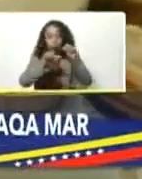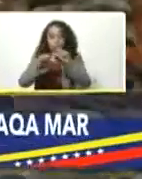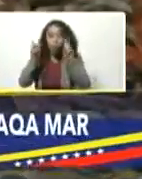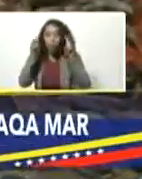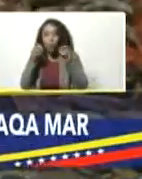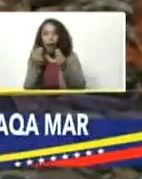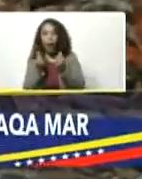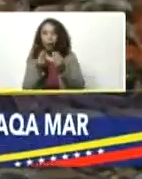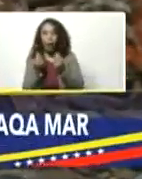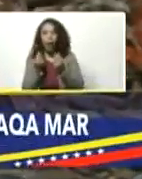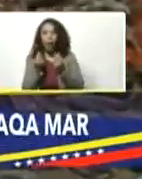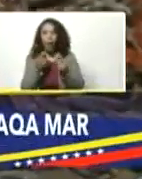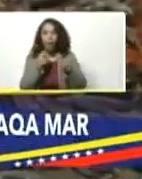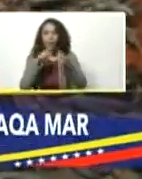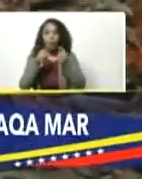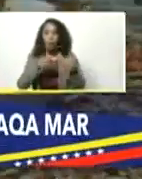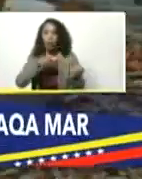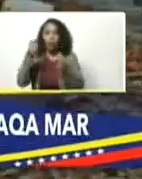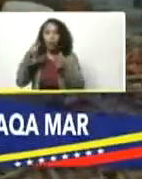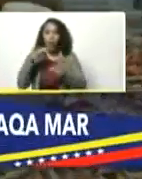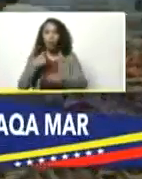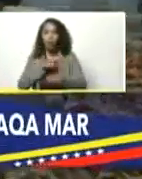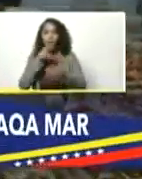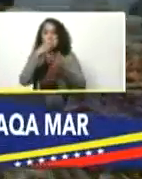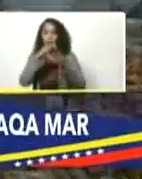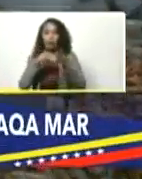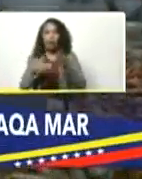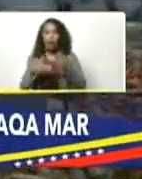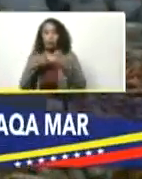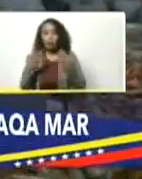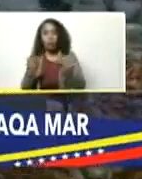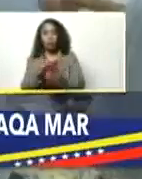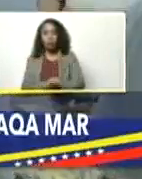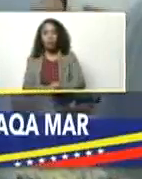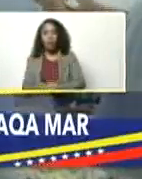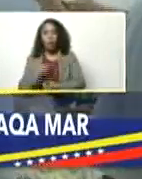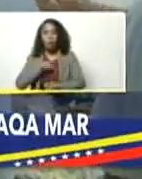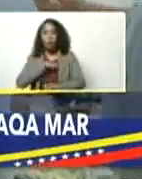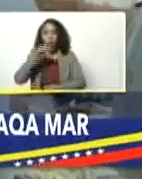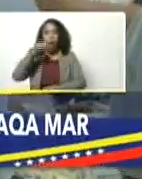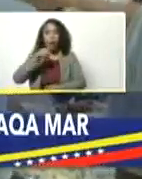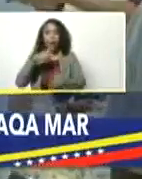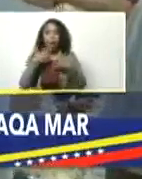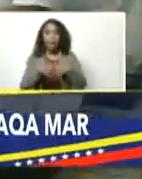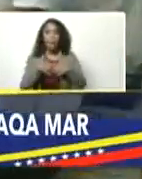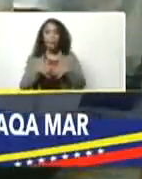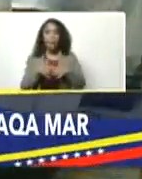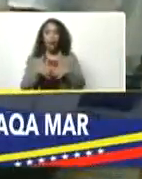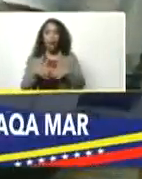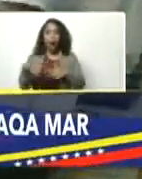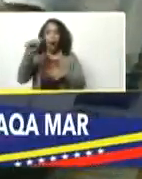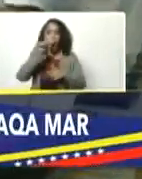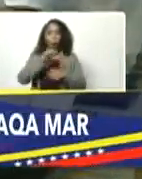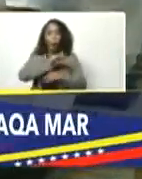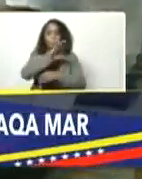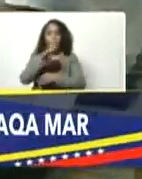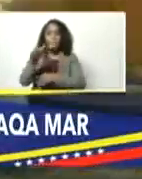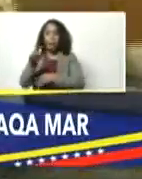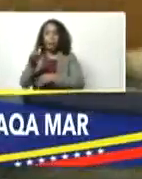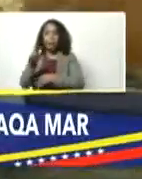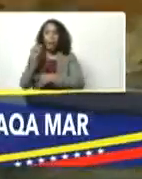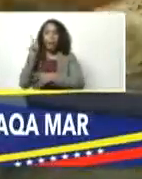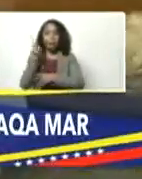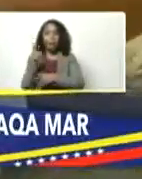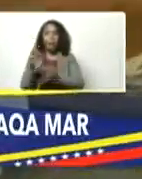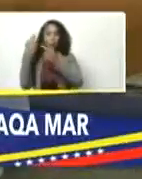la exportación de nuestros productos, y nos encontramos en la empresa Acuamar, empresa que se encarga de